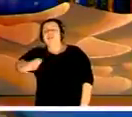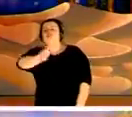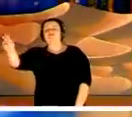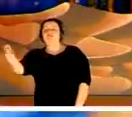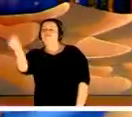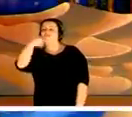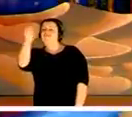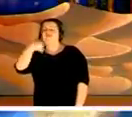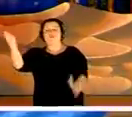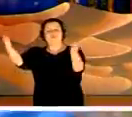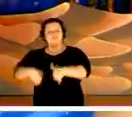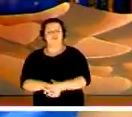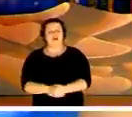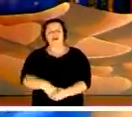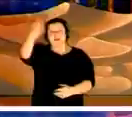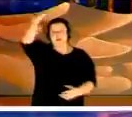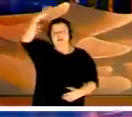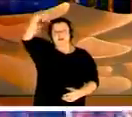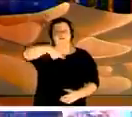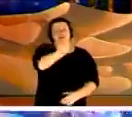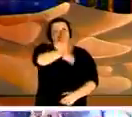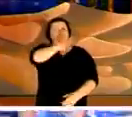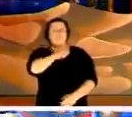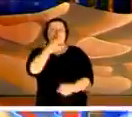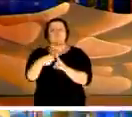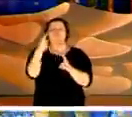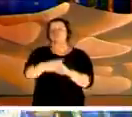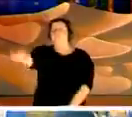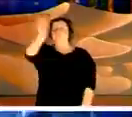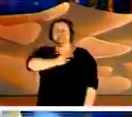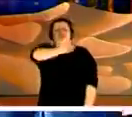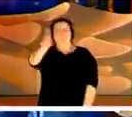En el reinado español hay cosas que no entiendo yo, a ver si tú.